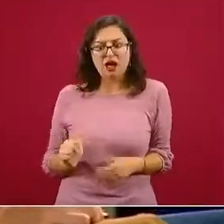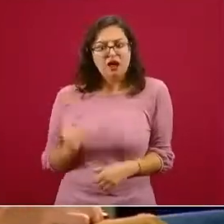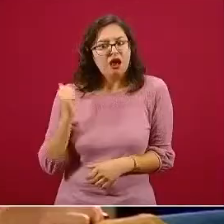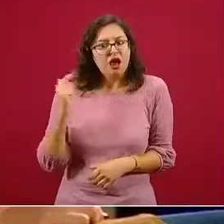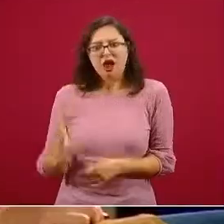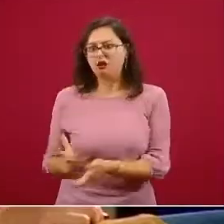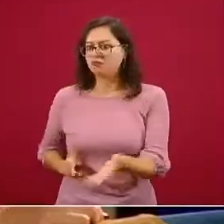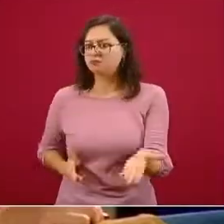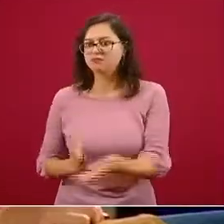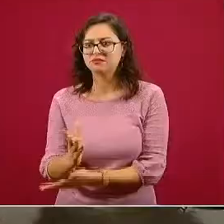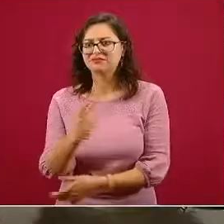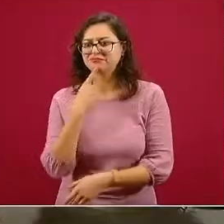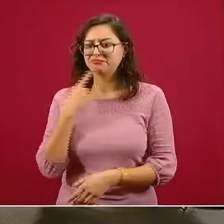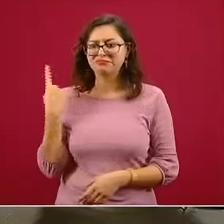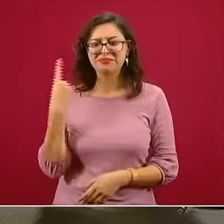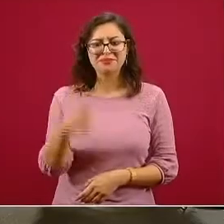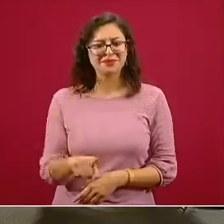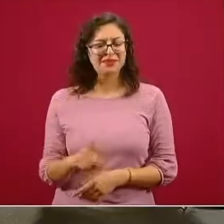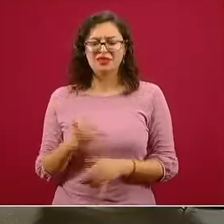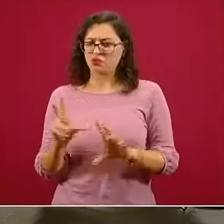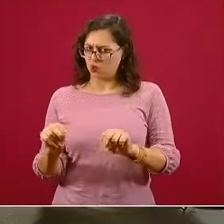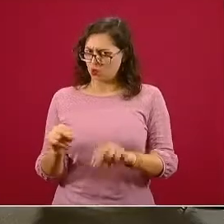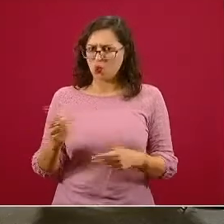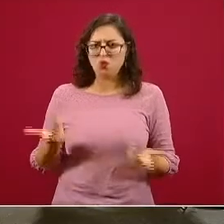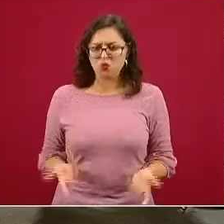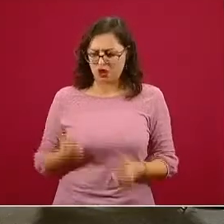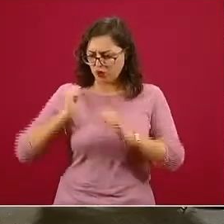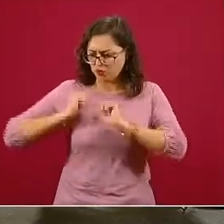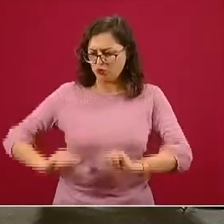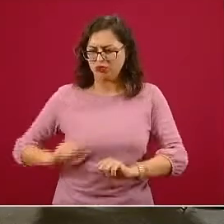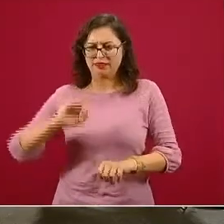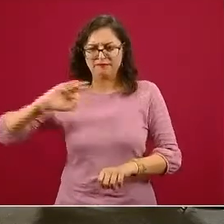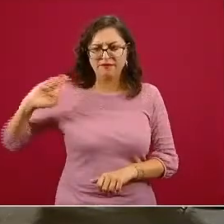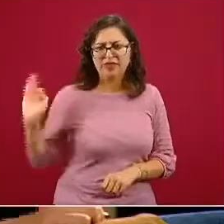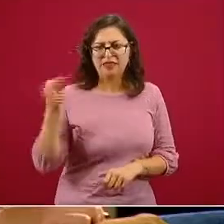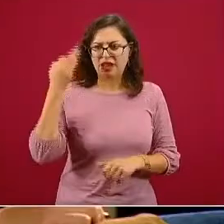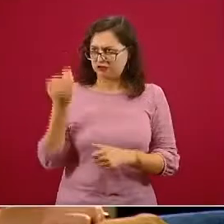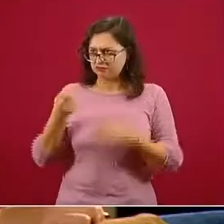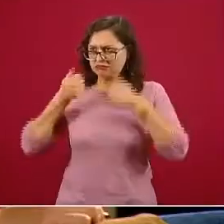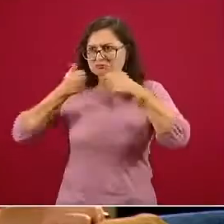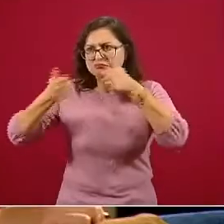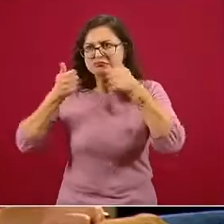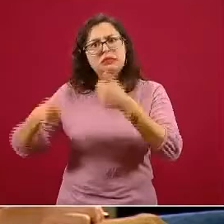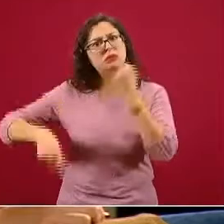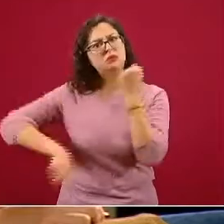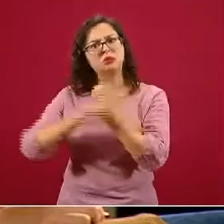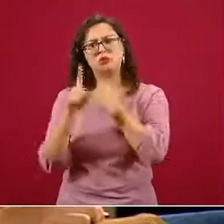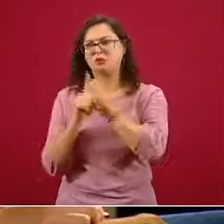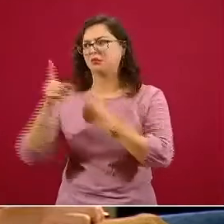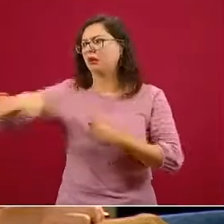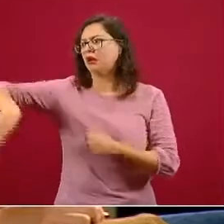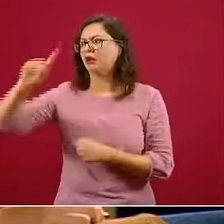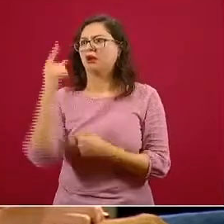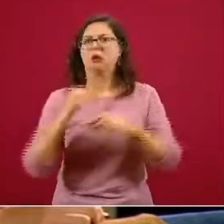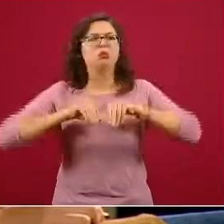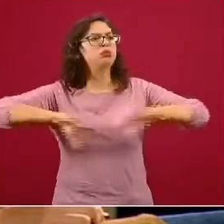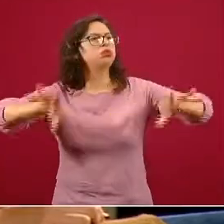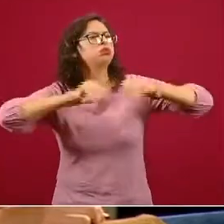al respecto y no esperar una denuncia ciudadana, sino que la propia autoridad pues ataque esto? Porque no hablamos que es